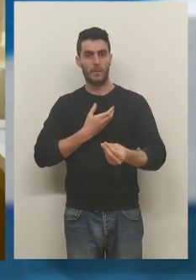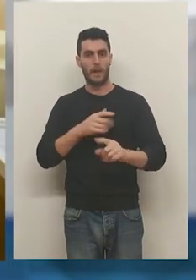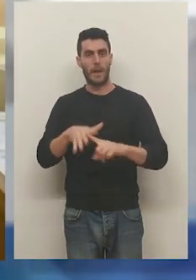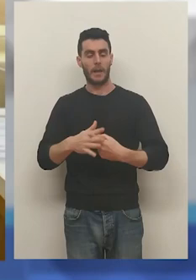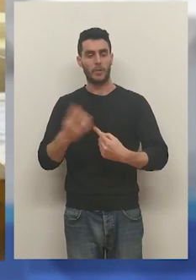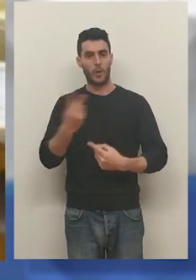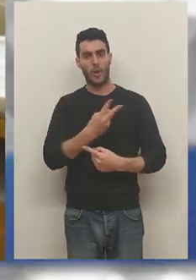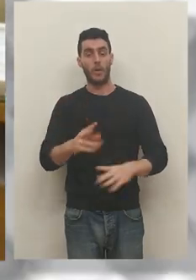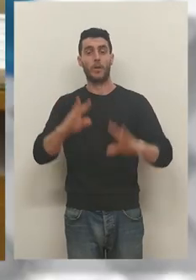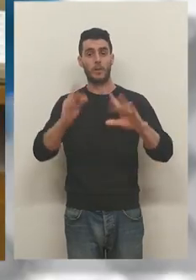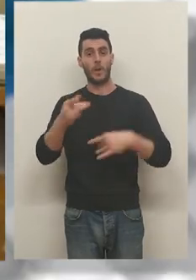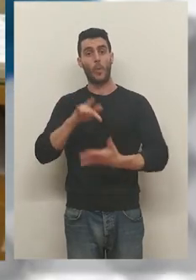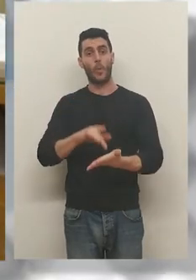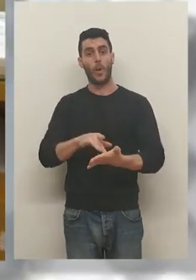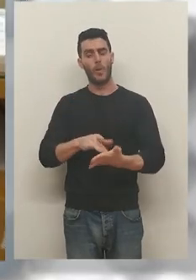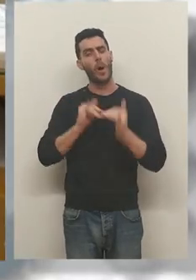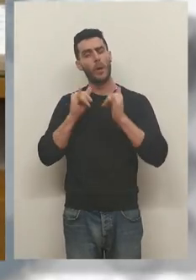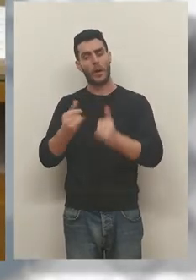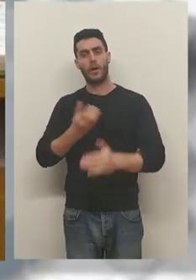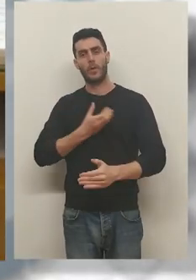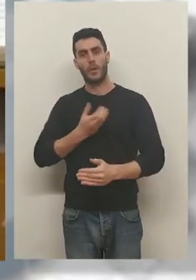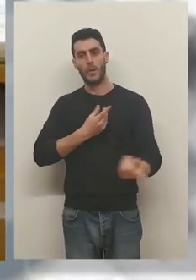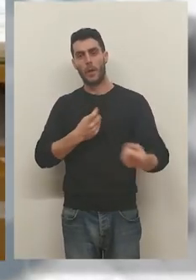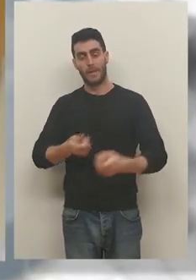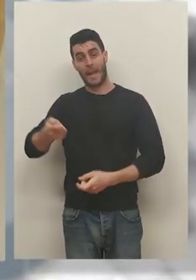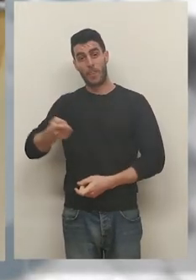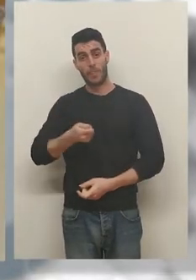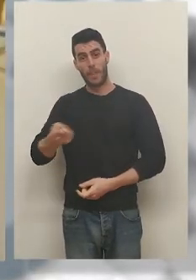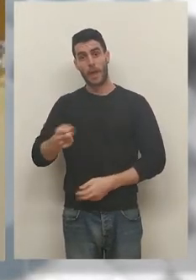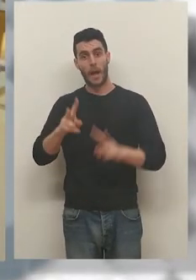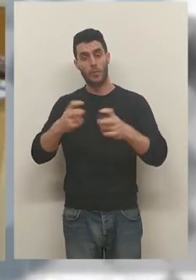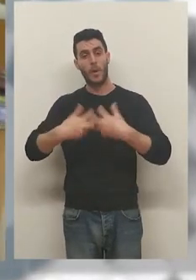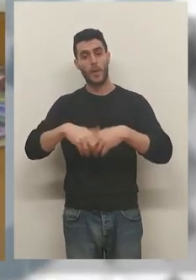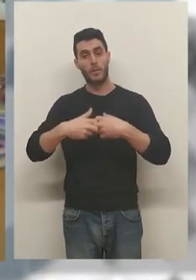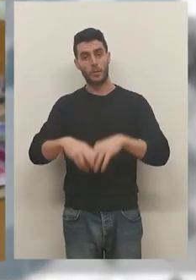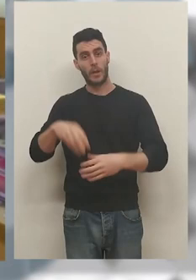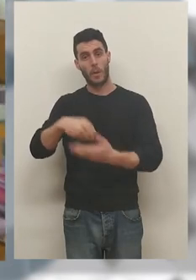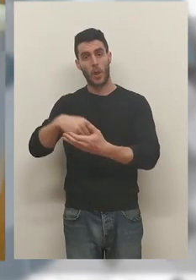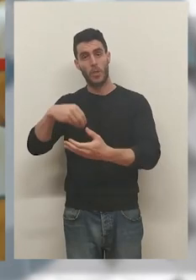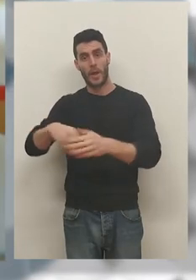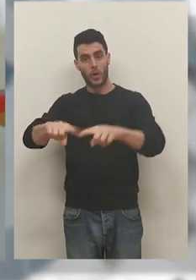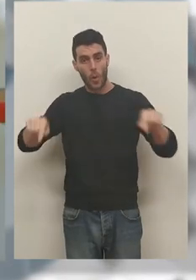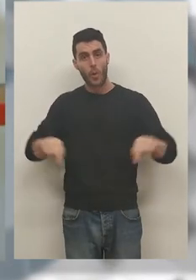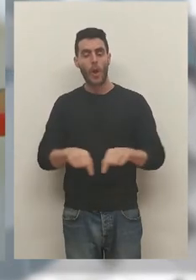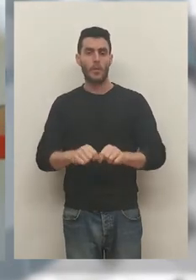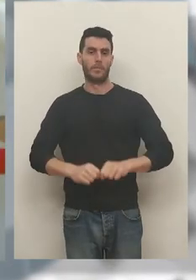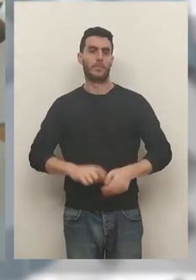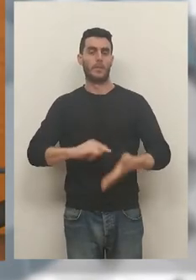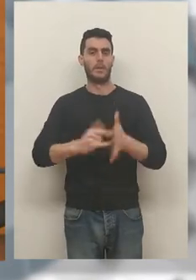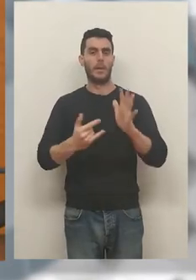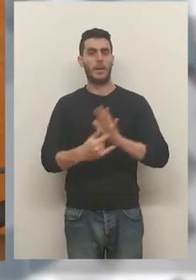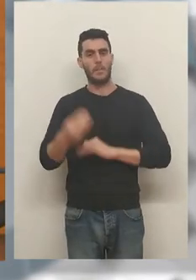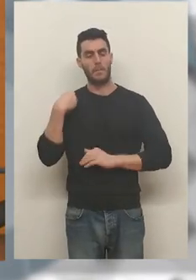en los dos casos eso sí cuando llegue es necesario extraer un ticket en los nuevos dispositivos instalados en el ruedo